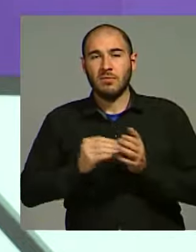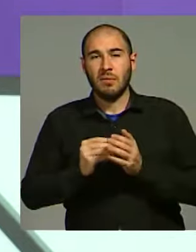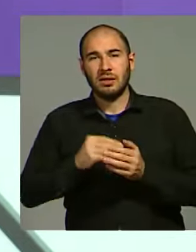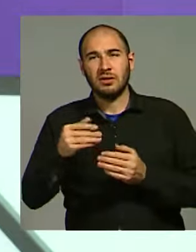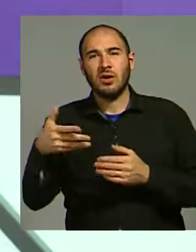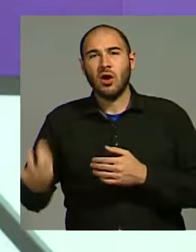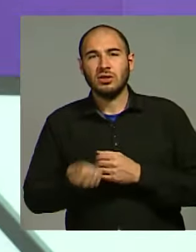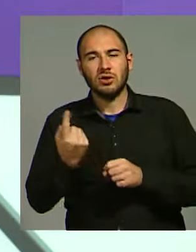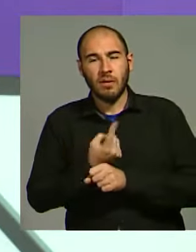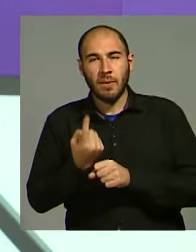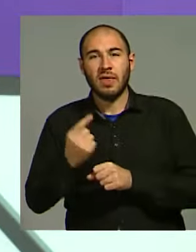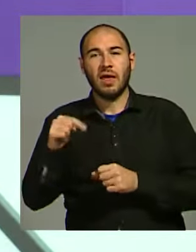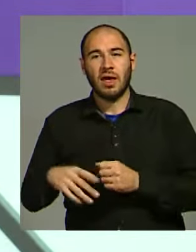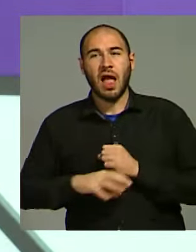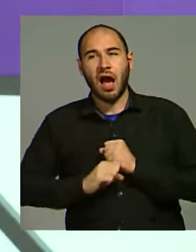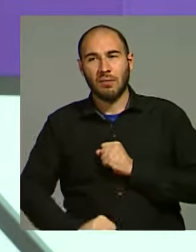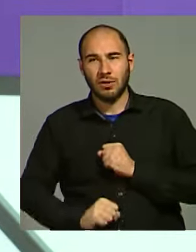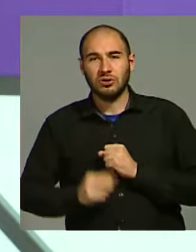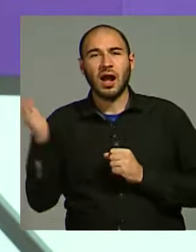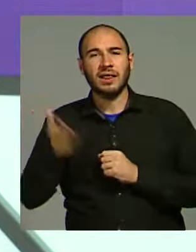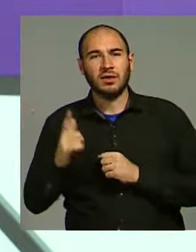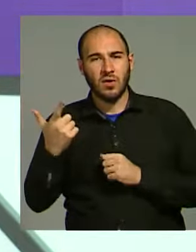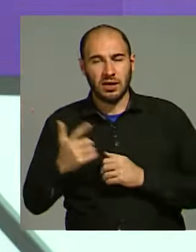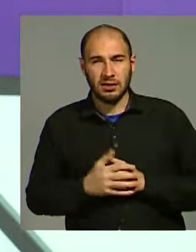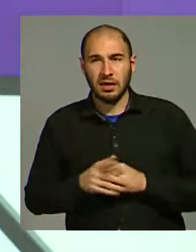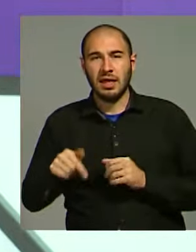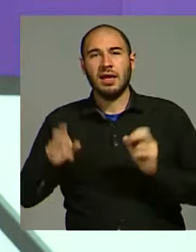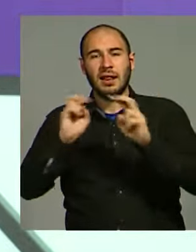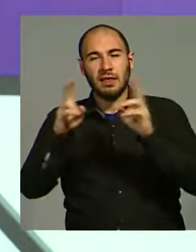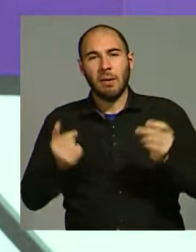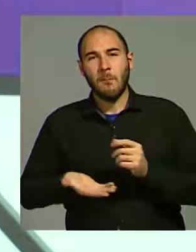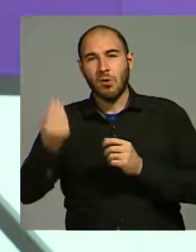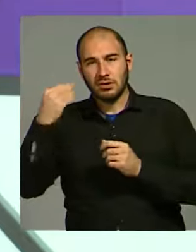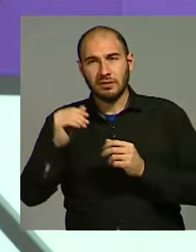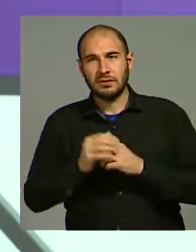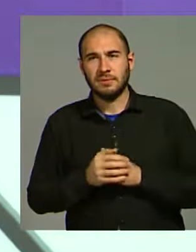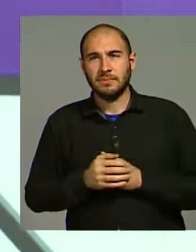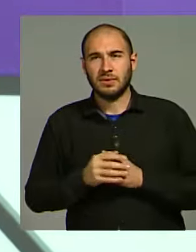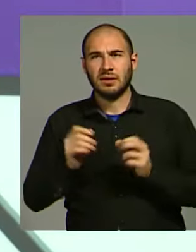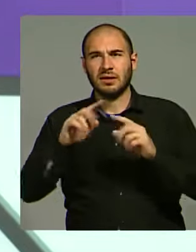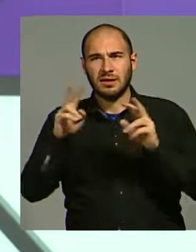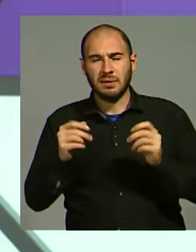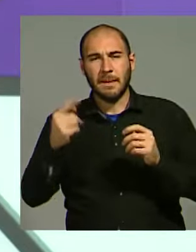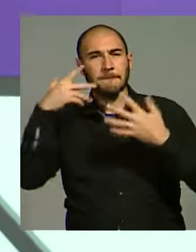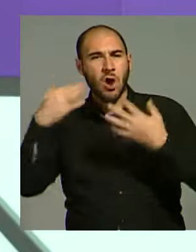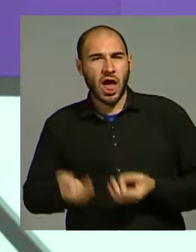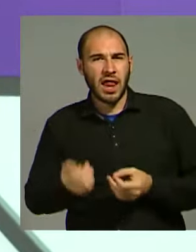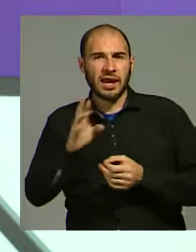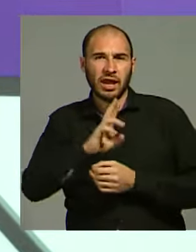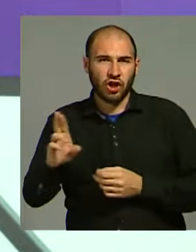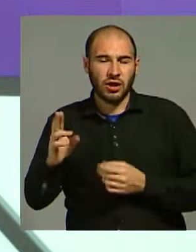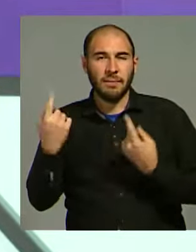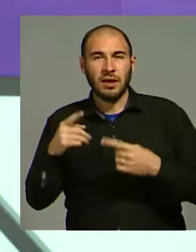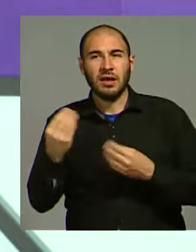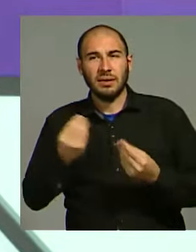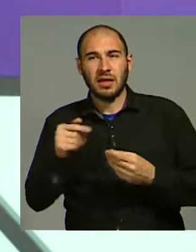permitió acceder a la posibilidad de hacerse un aborto no punible. Este es un tema que muchas veces se quiere llevar a los puntos de vista morales, religiosos, pero la